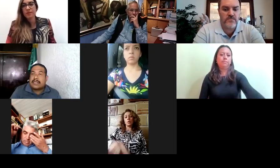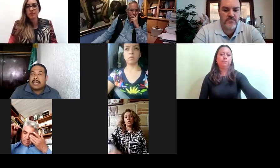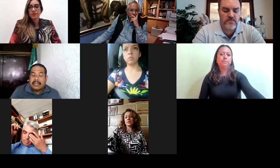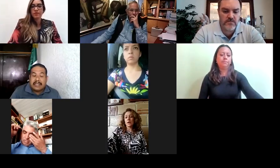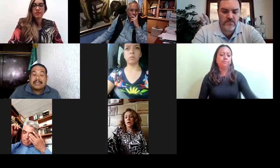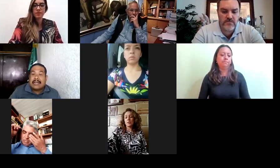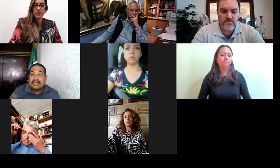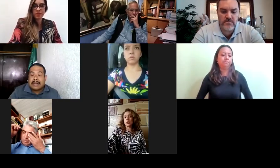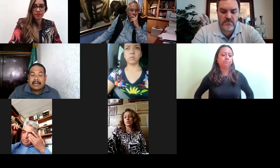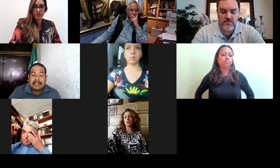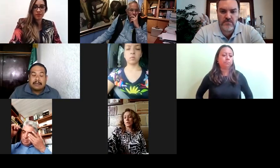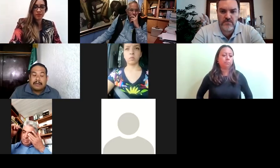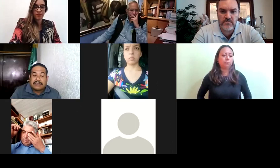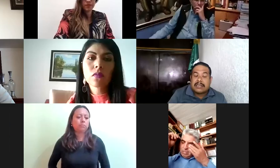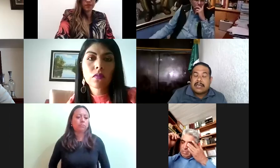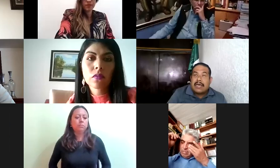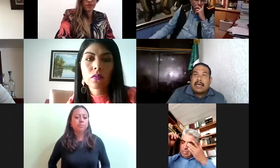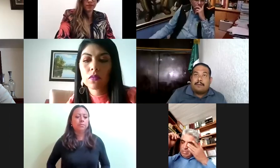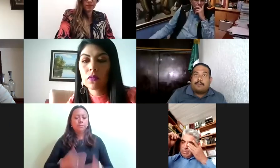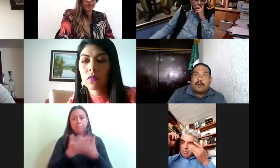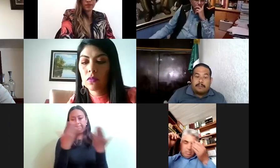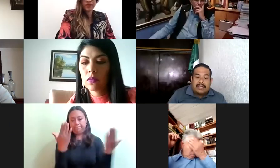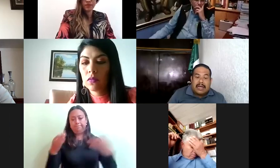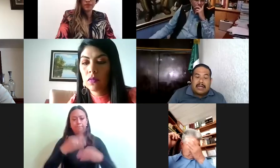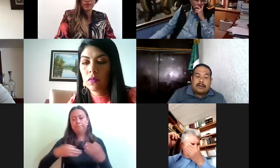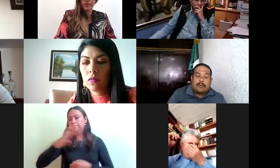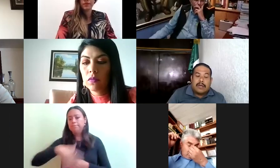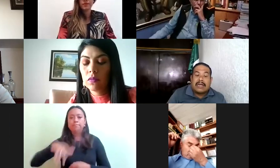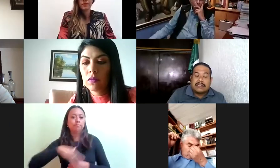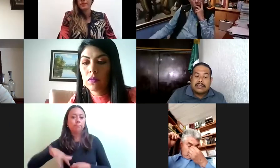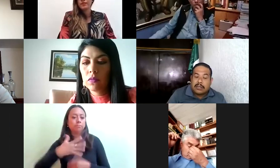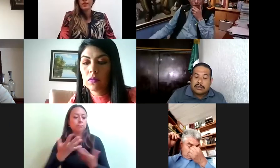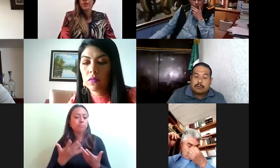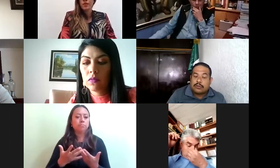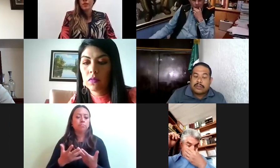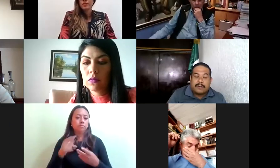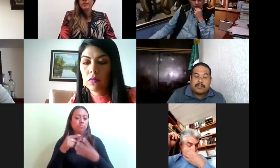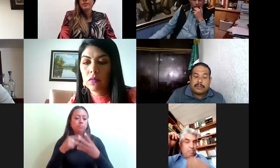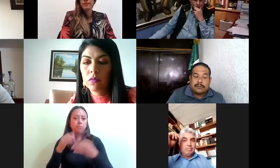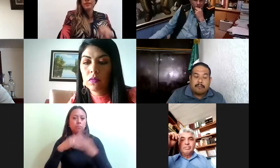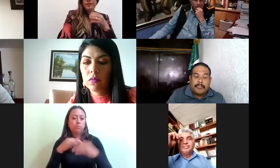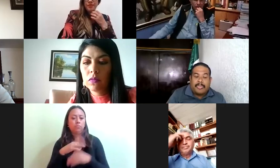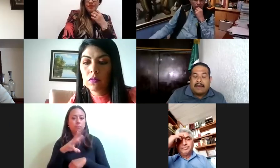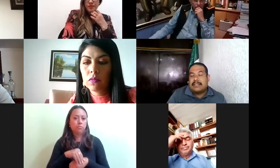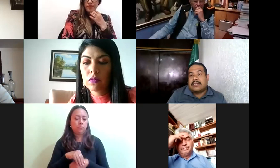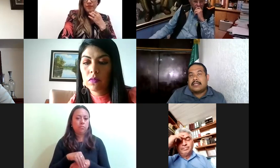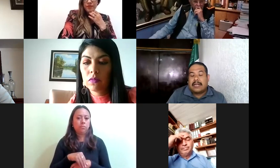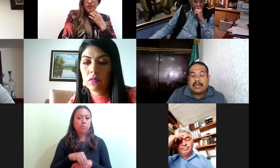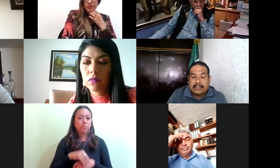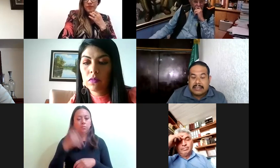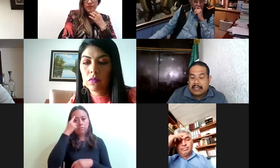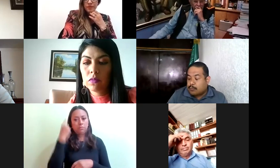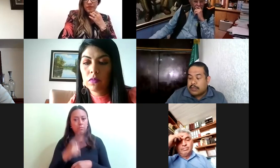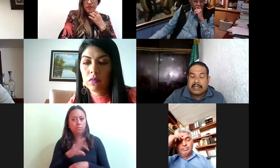En este cooperante, la búsqueda de alternativas que permitan el ejercicio de los recursos del presupuesto a fin de atender